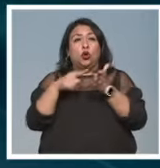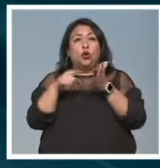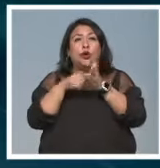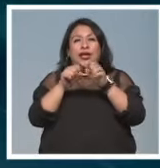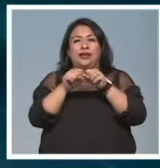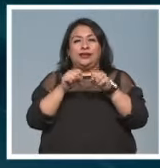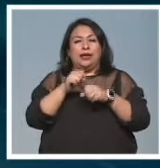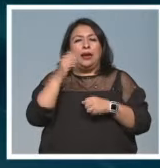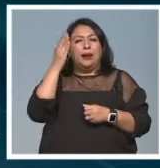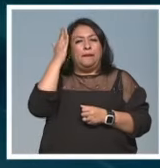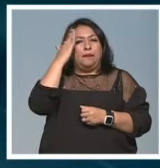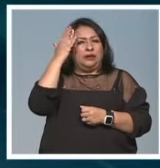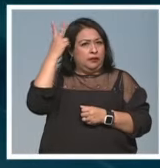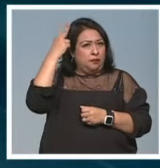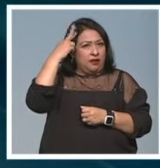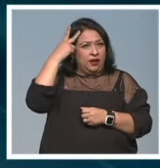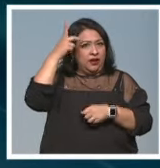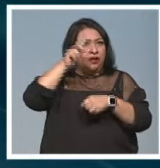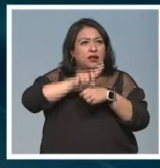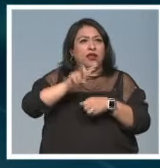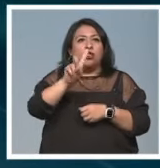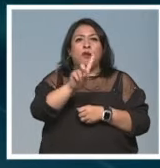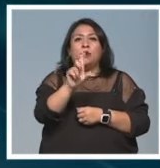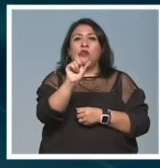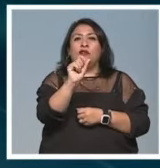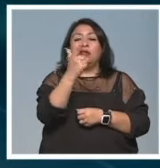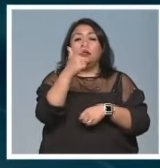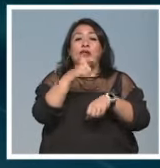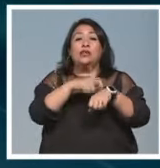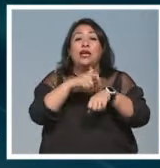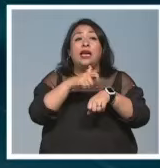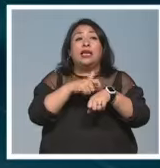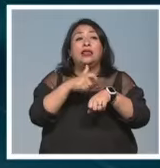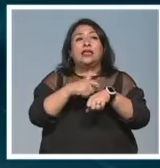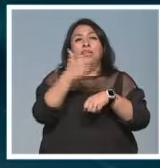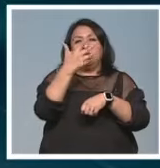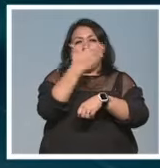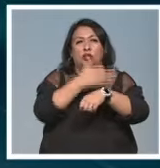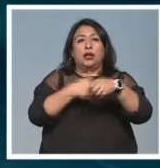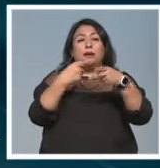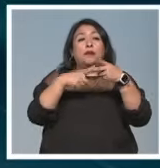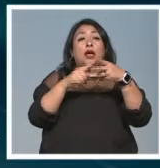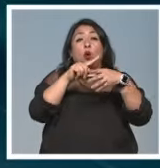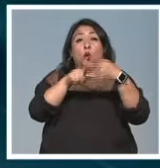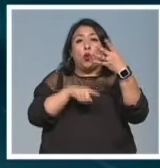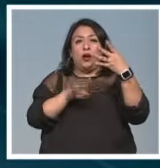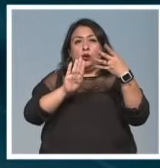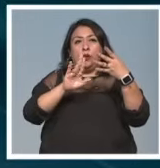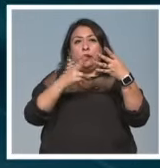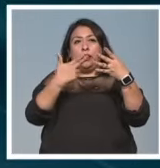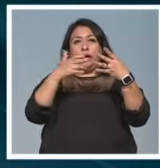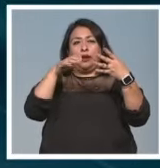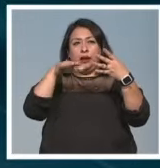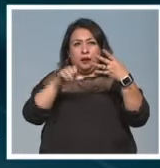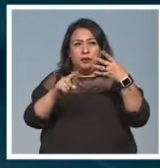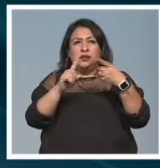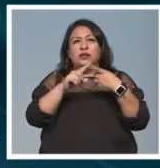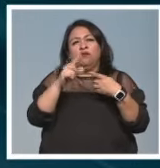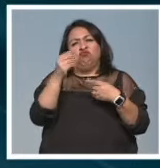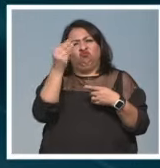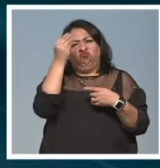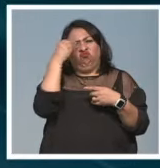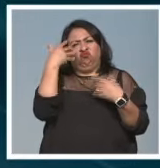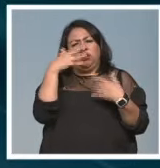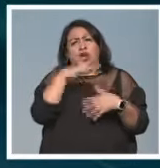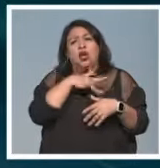del Palacio de Bellas Artes el domingo 27 a las 17 horas, inicia con cuatro piezas de Brahms, genio del romanticismo